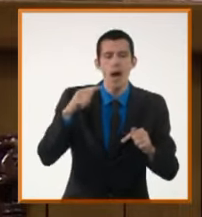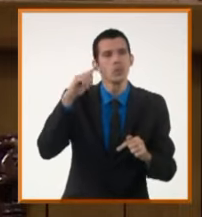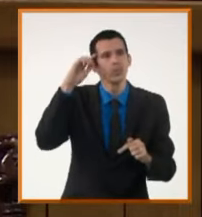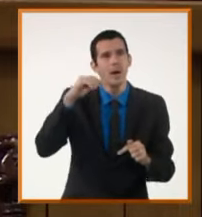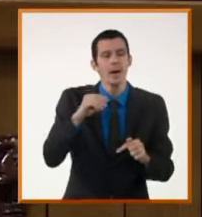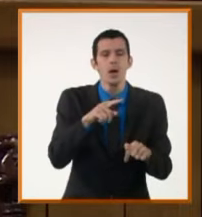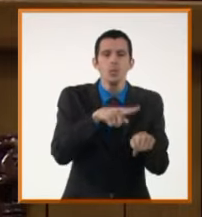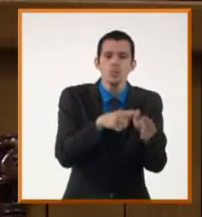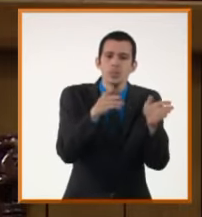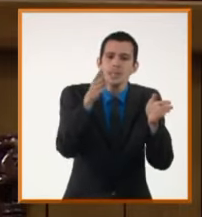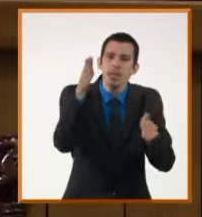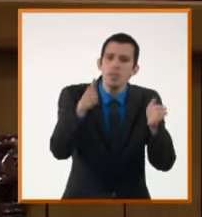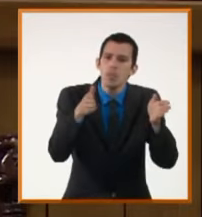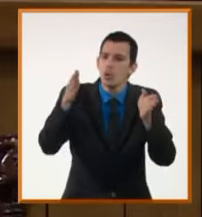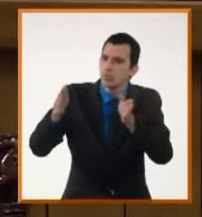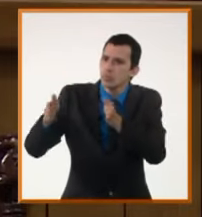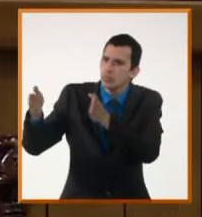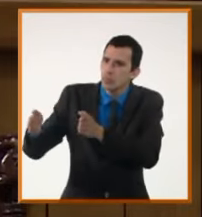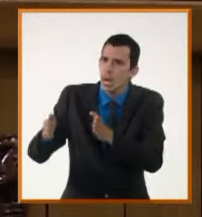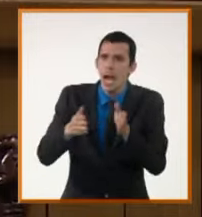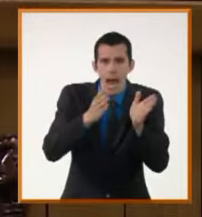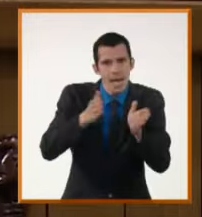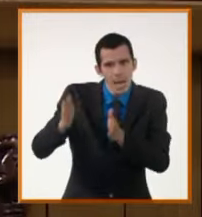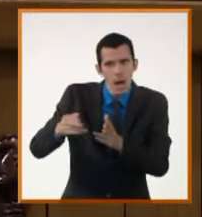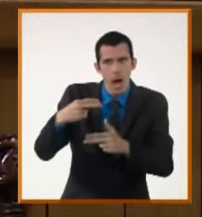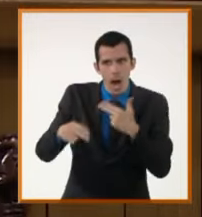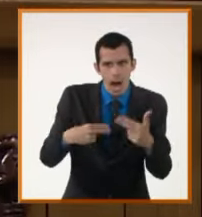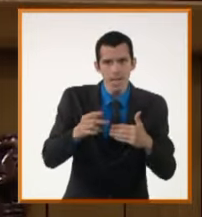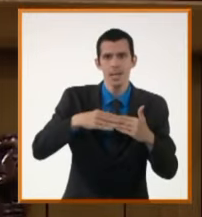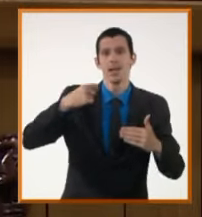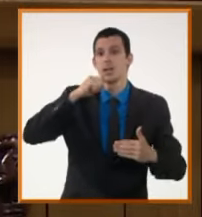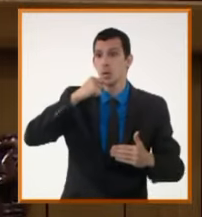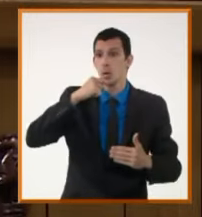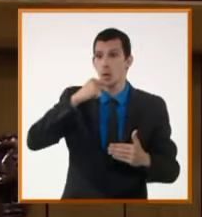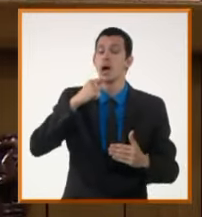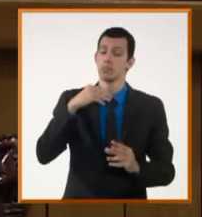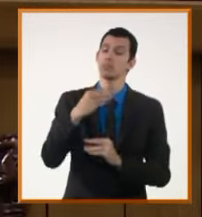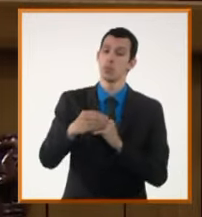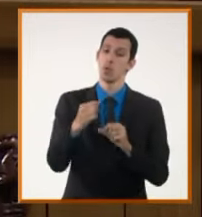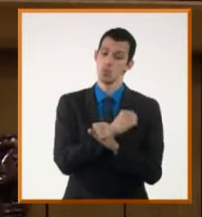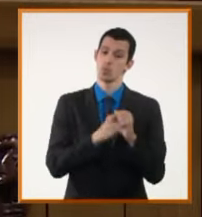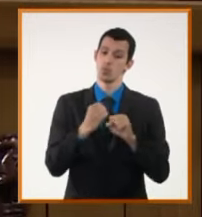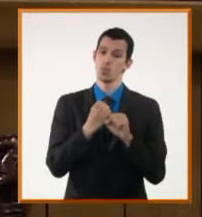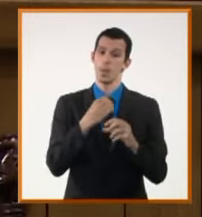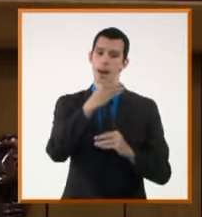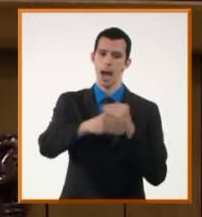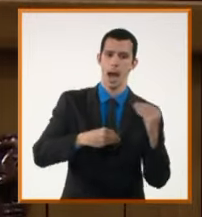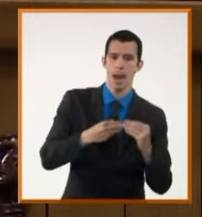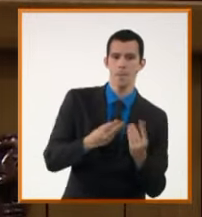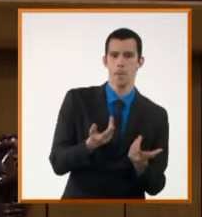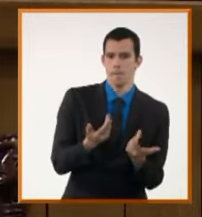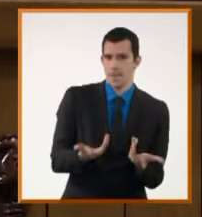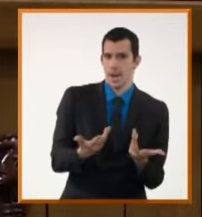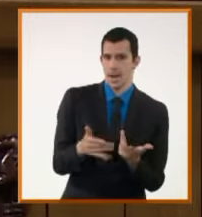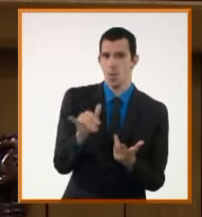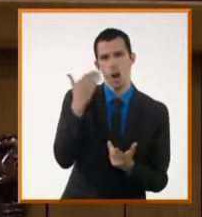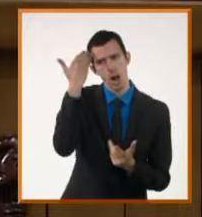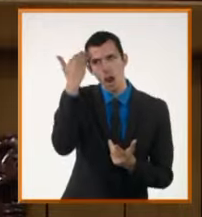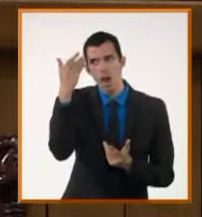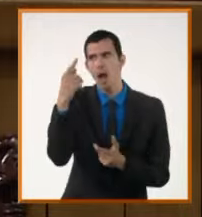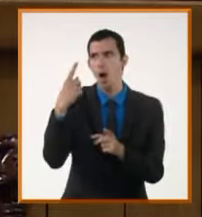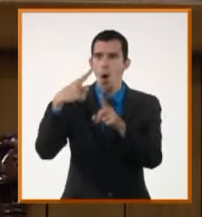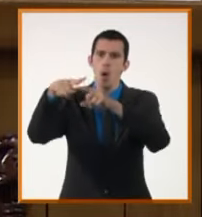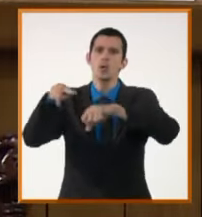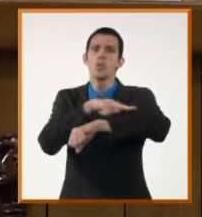nos permitan recaudar o incrementar un grupo de divisas, dentro de ellos remesas, etcétera, otros ingresos del exterior,